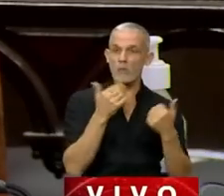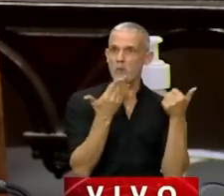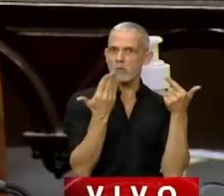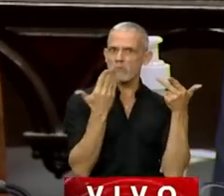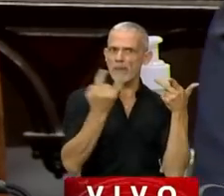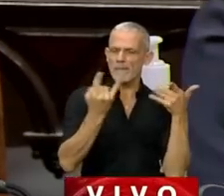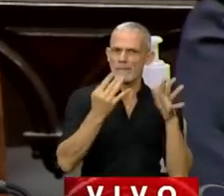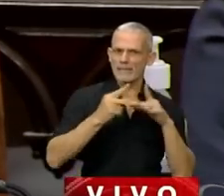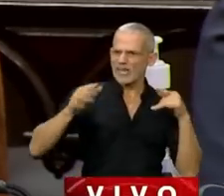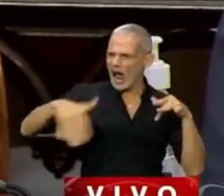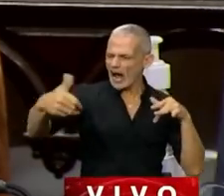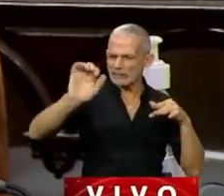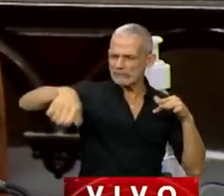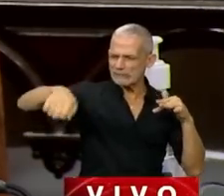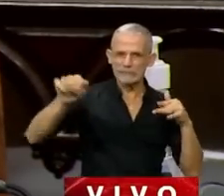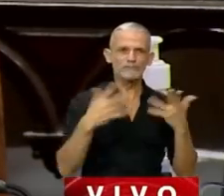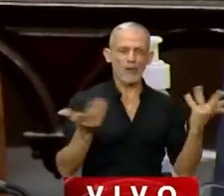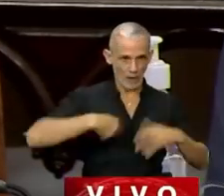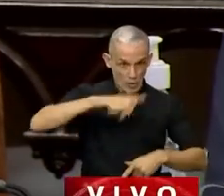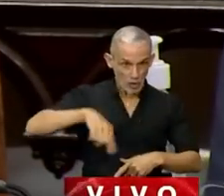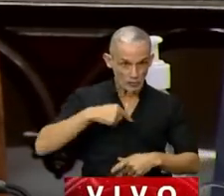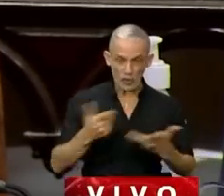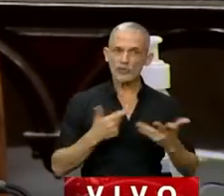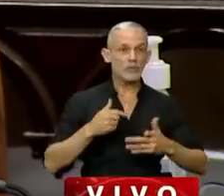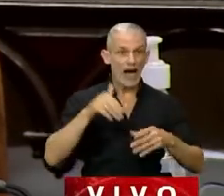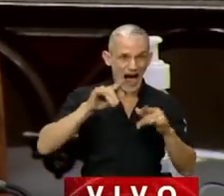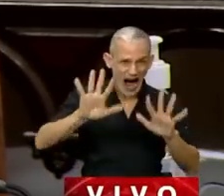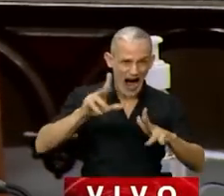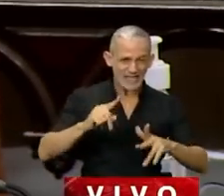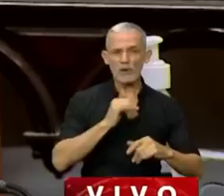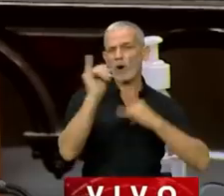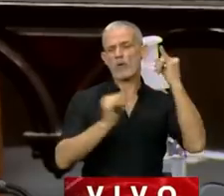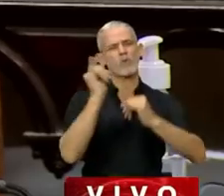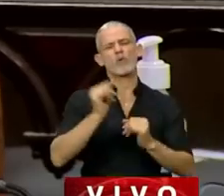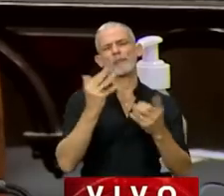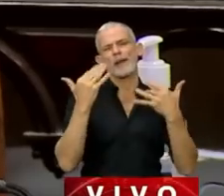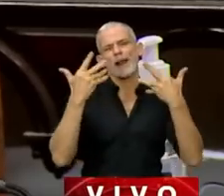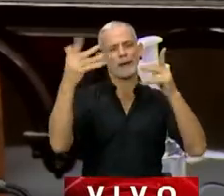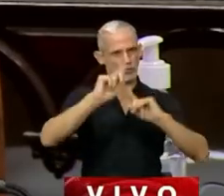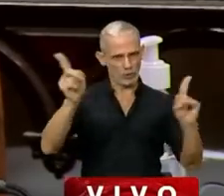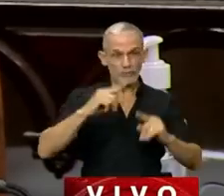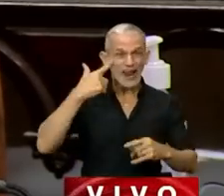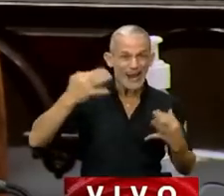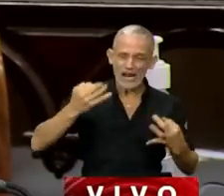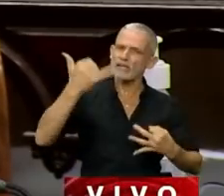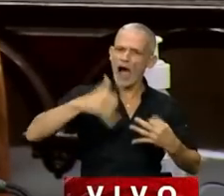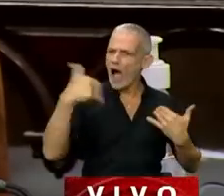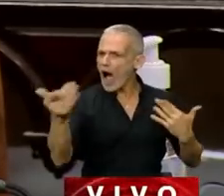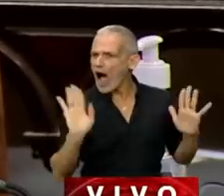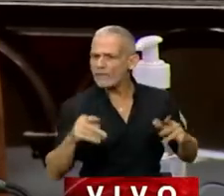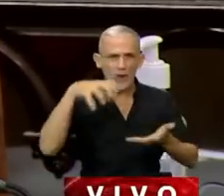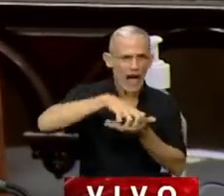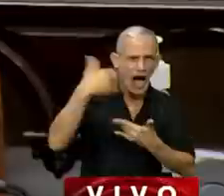relato sin importar lo que pasa en la calle. Nosotros, señor presidente, no vamos a vivir con relato. No vamos a evitar la realidad de lo que pasa fuera de